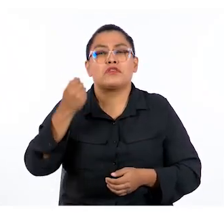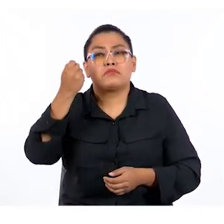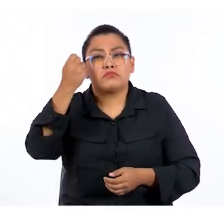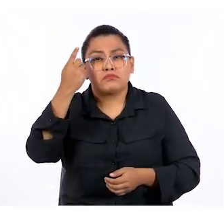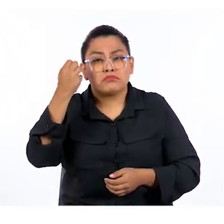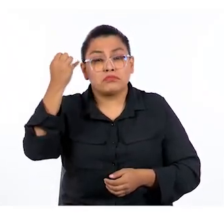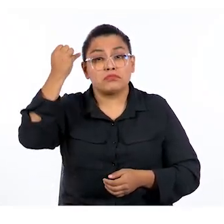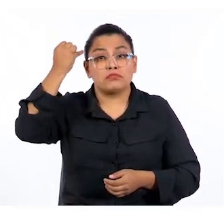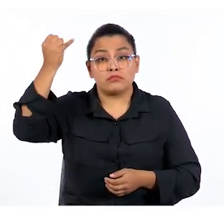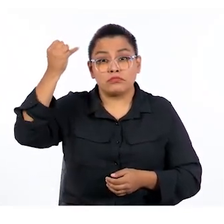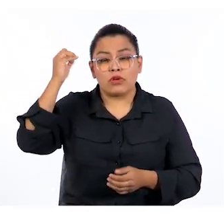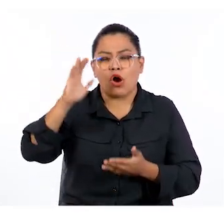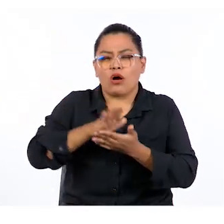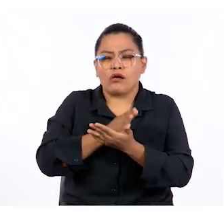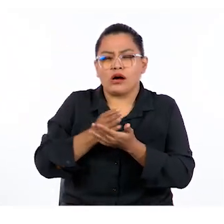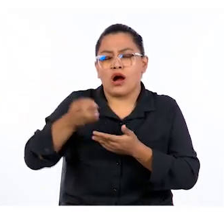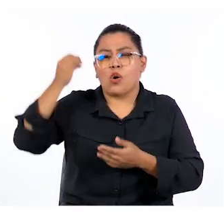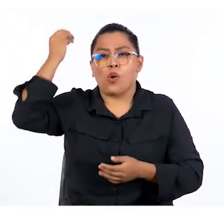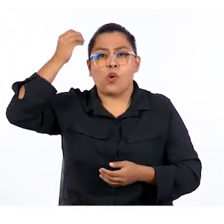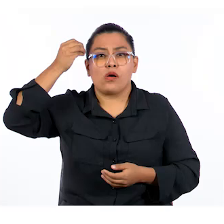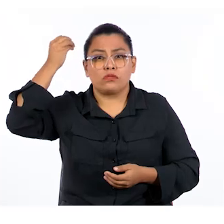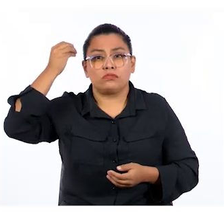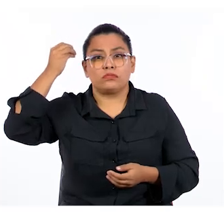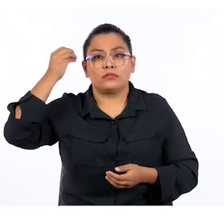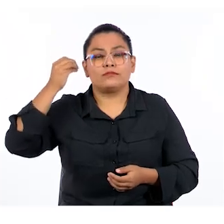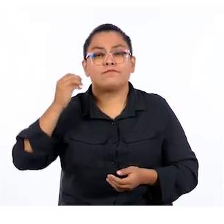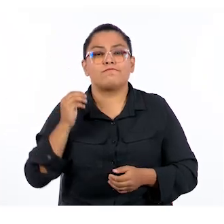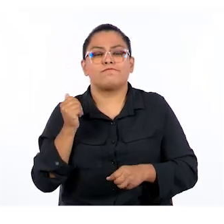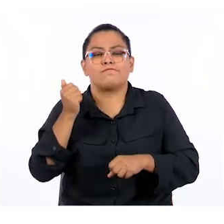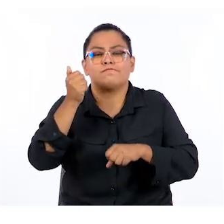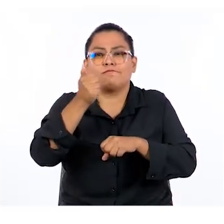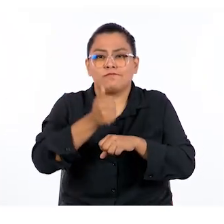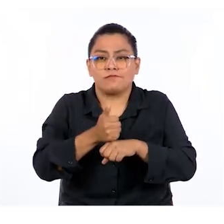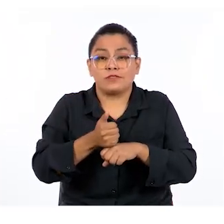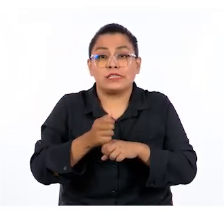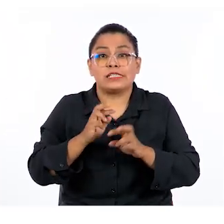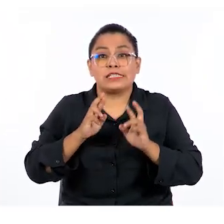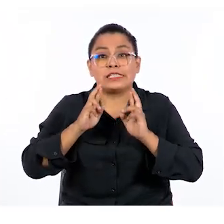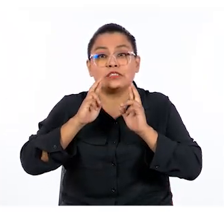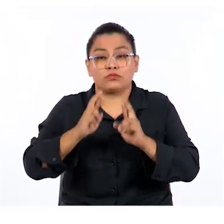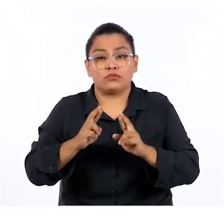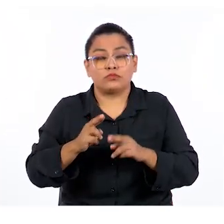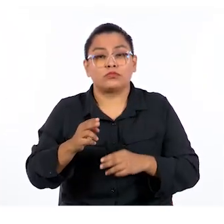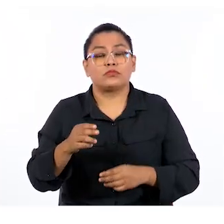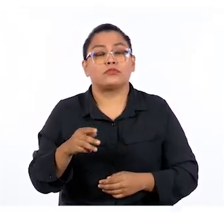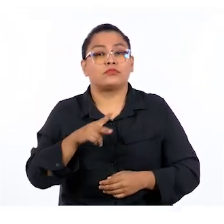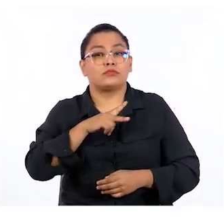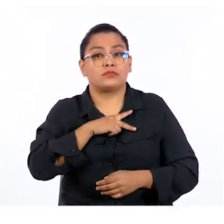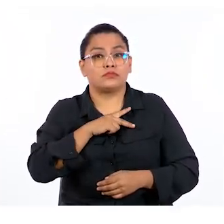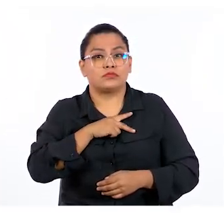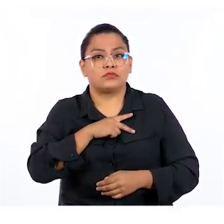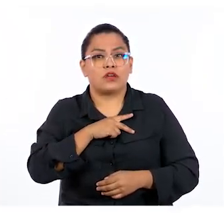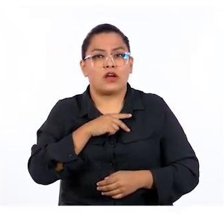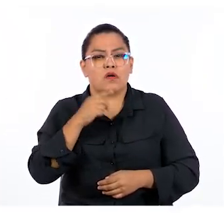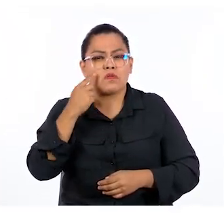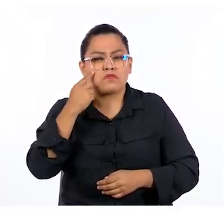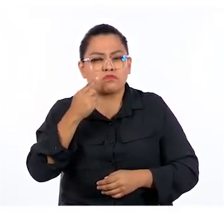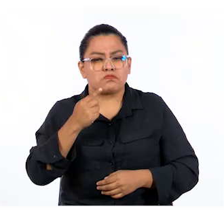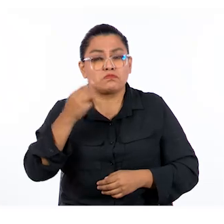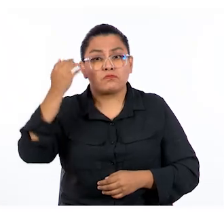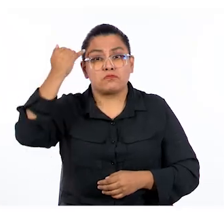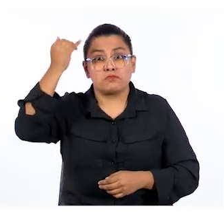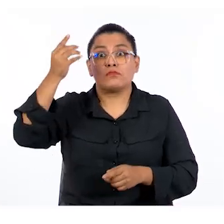interpretar ideas, compartir opiniones, construir respuestas personales,